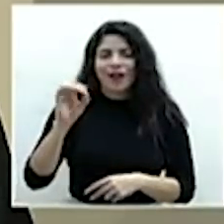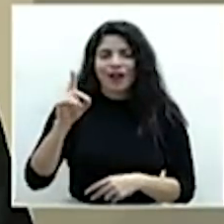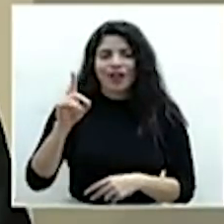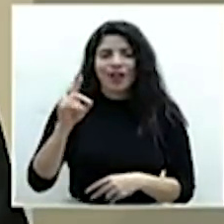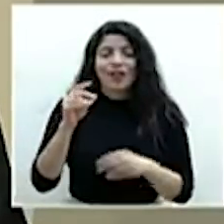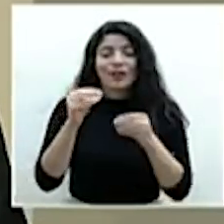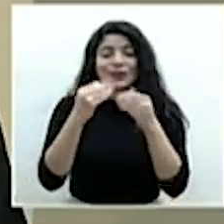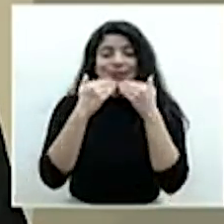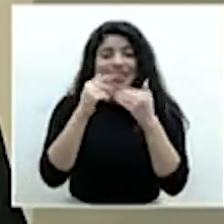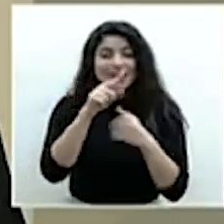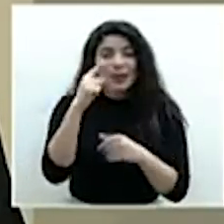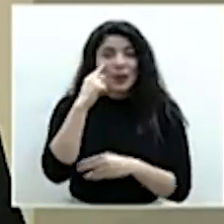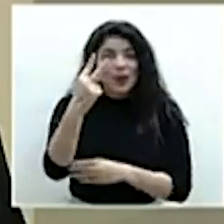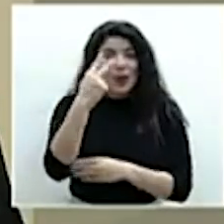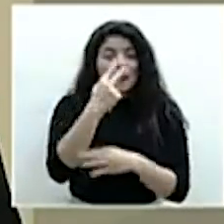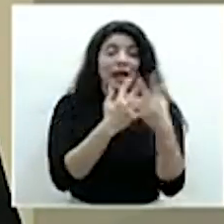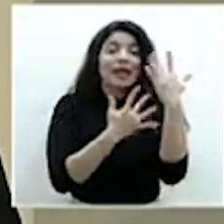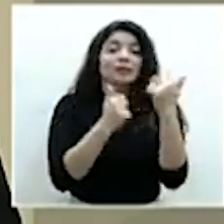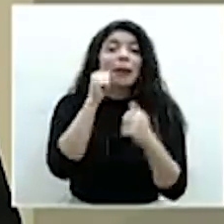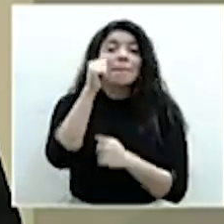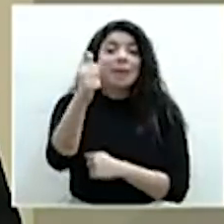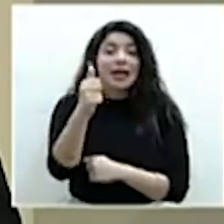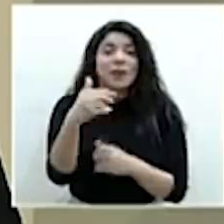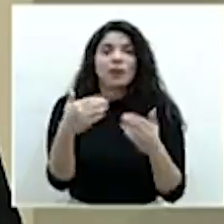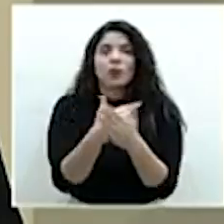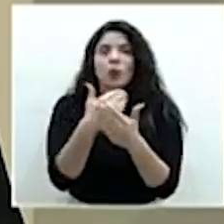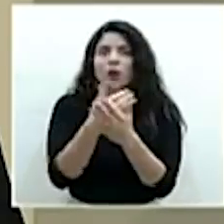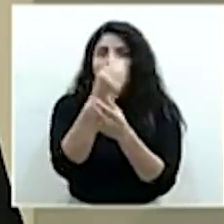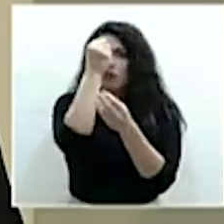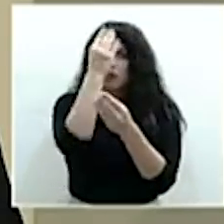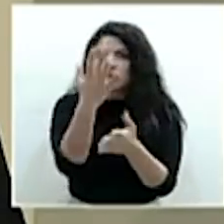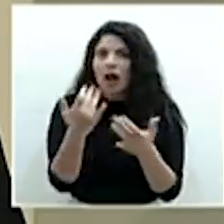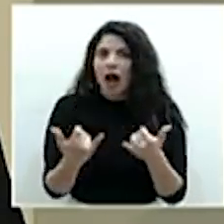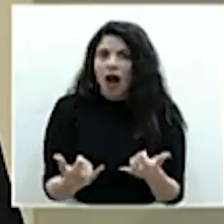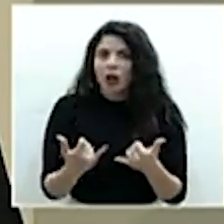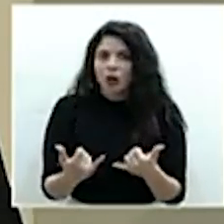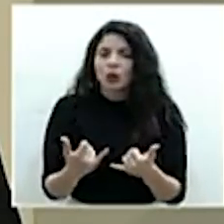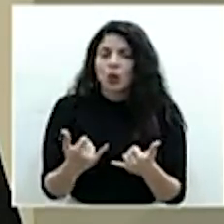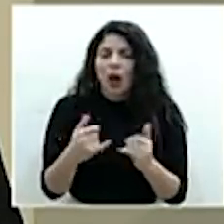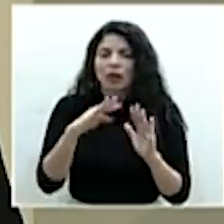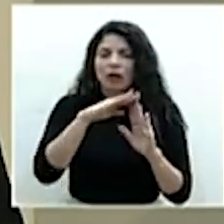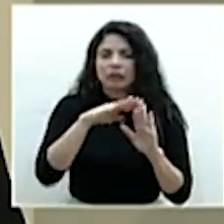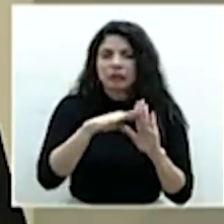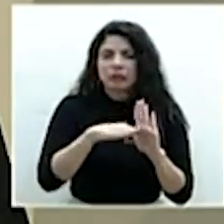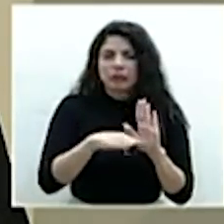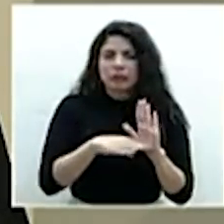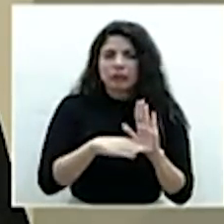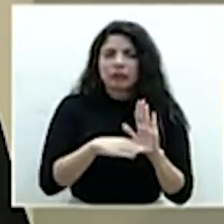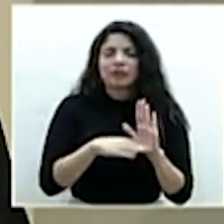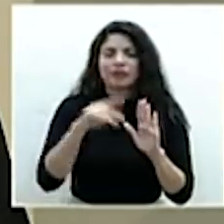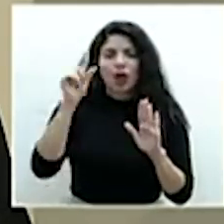a ustedes por sintonizarnos. Los esperamos mañana con una nueva actualización de las medidas que toma